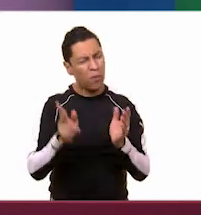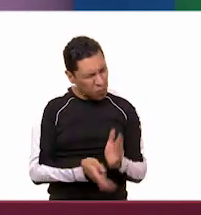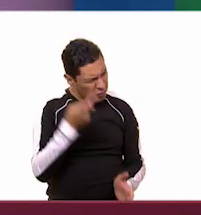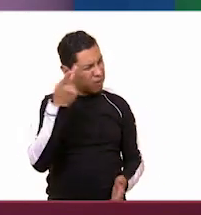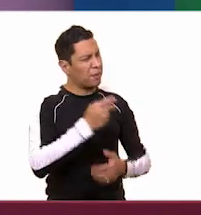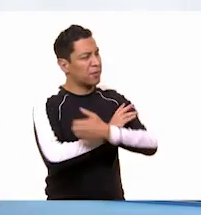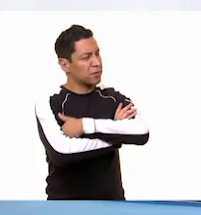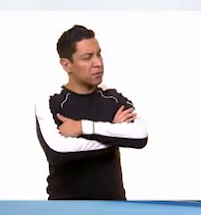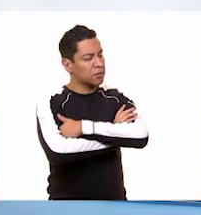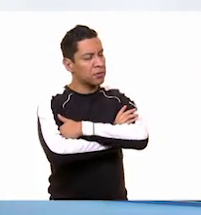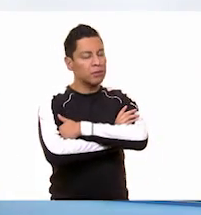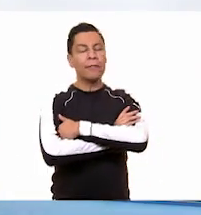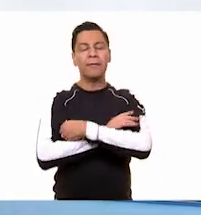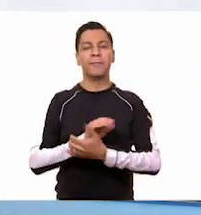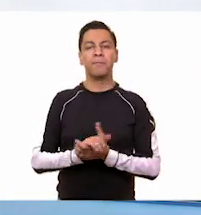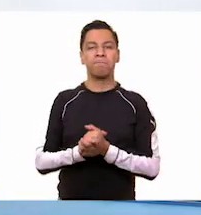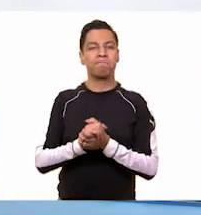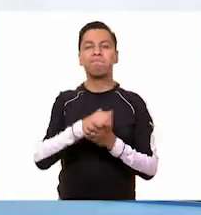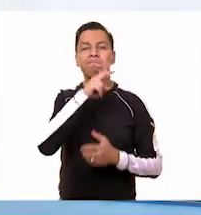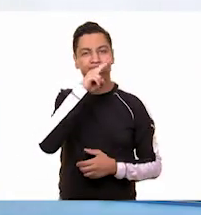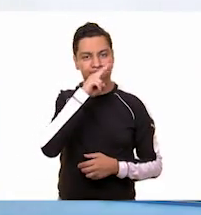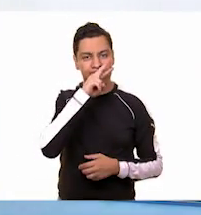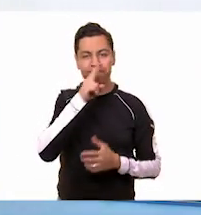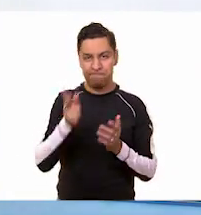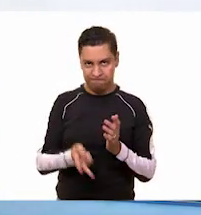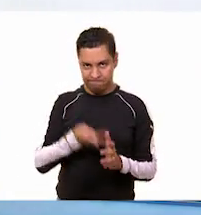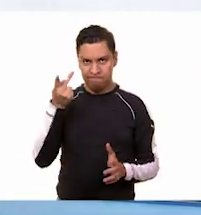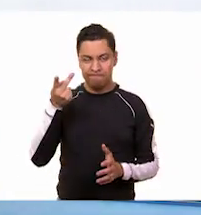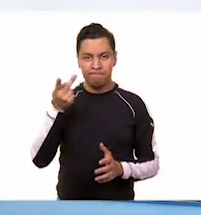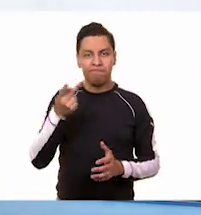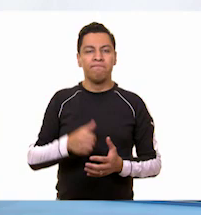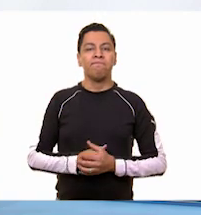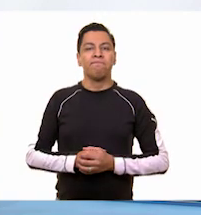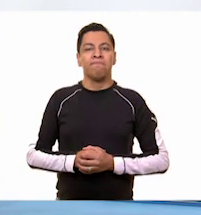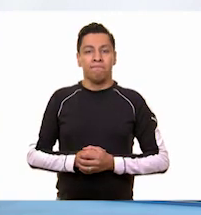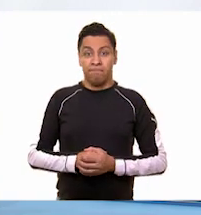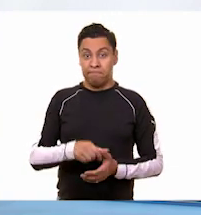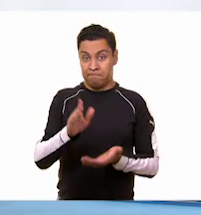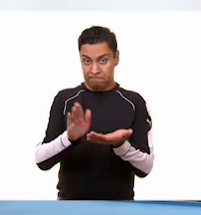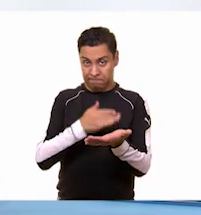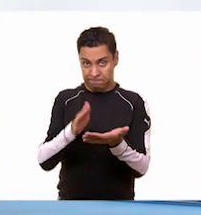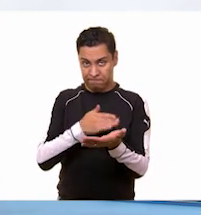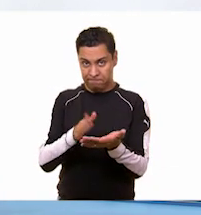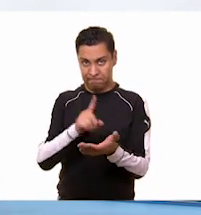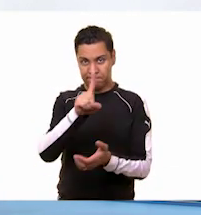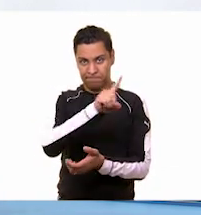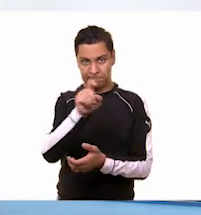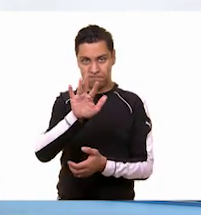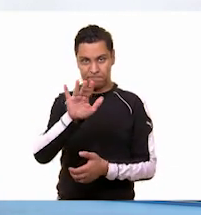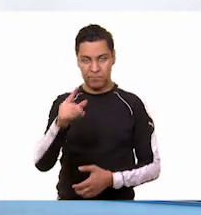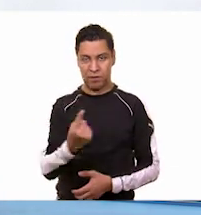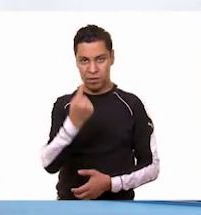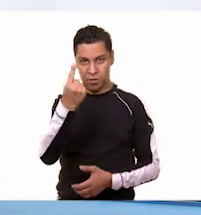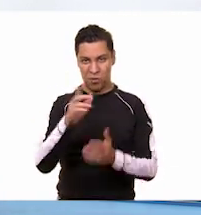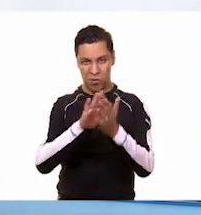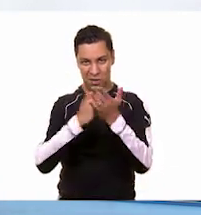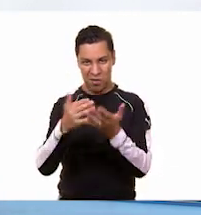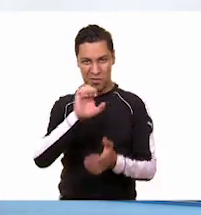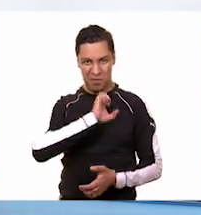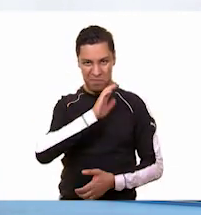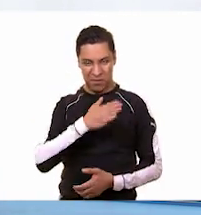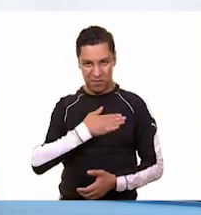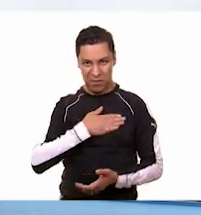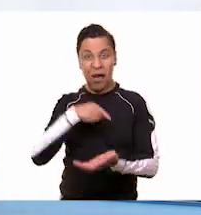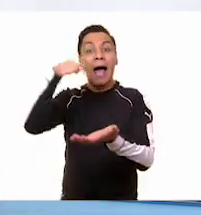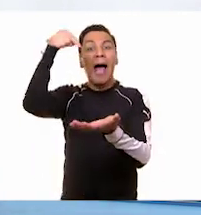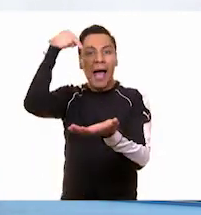maestro? Por supuesto que sí, Raulito, no te preocupes. Niñas y niños, en la página 151 de su libro de texto van